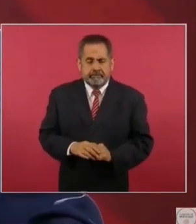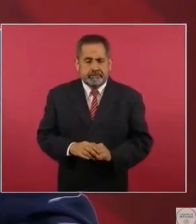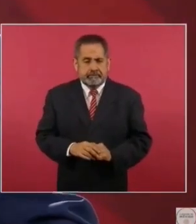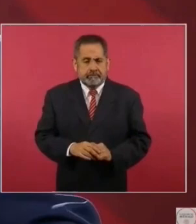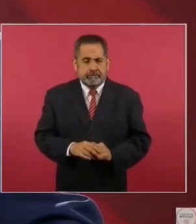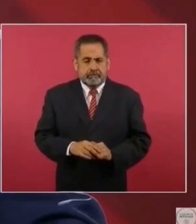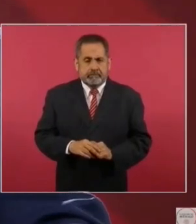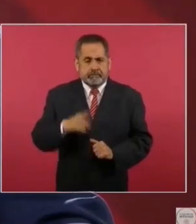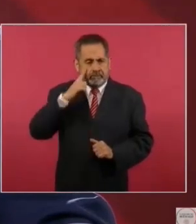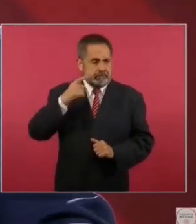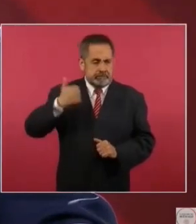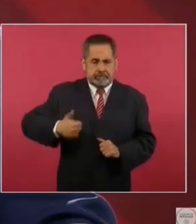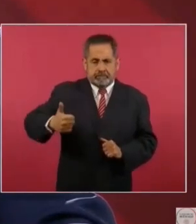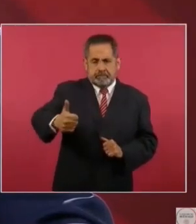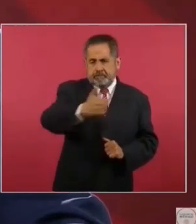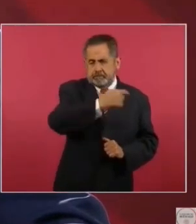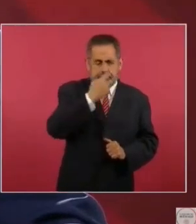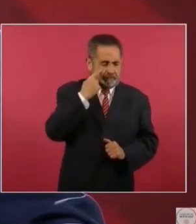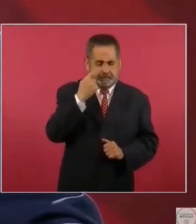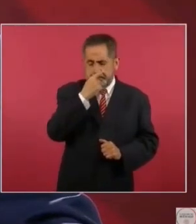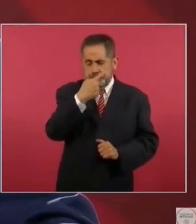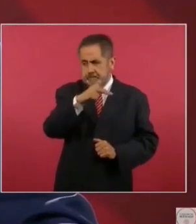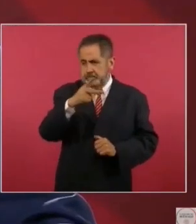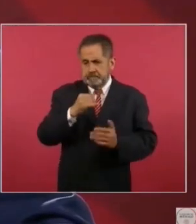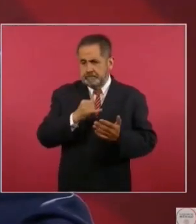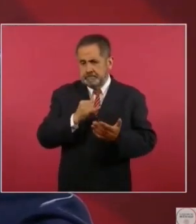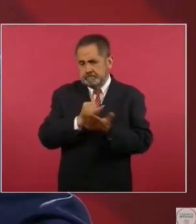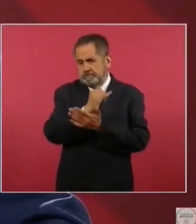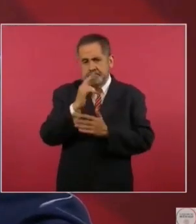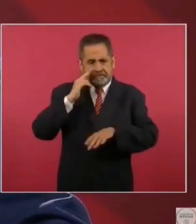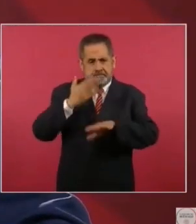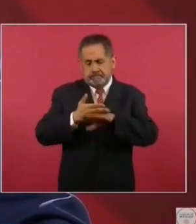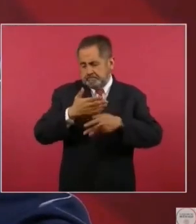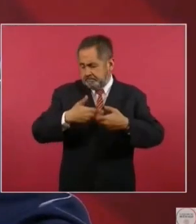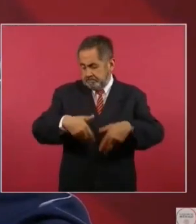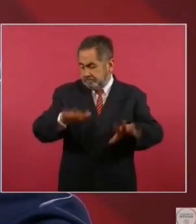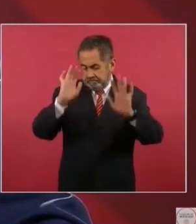y que cada quien asuma su responsabilidad.